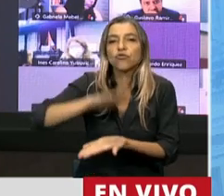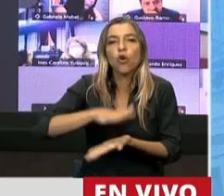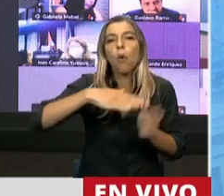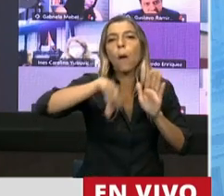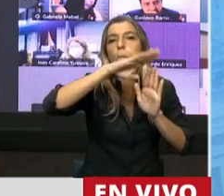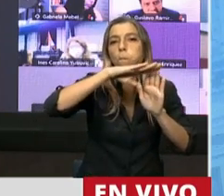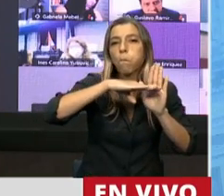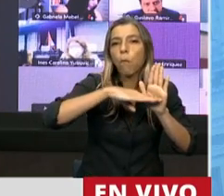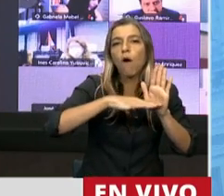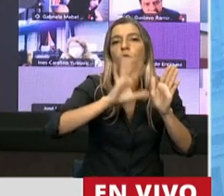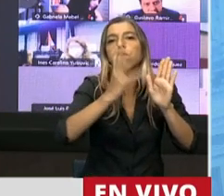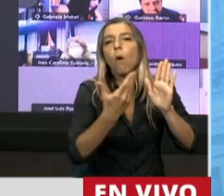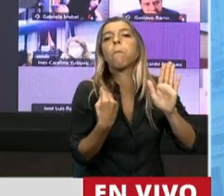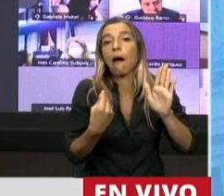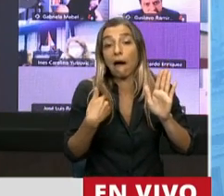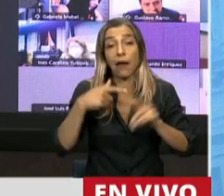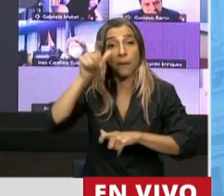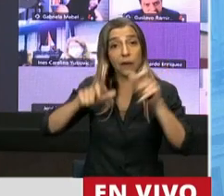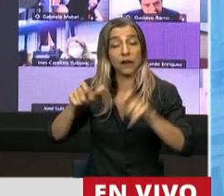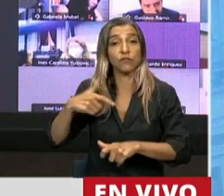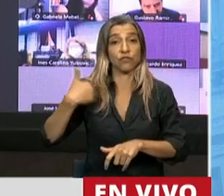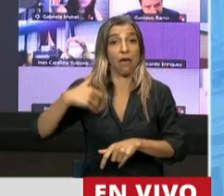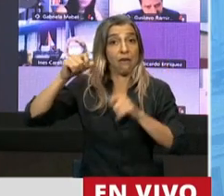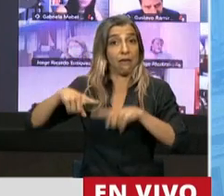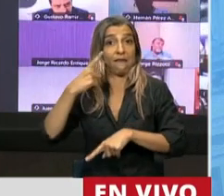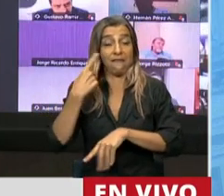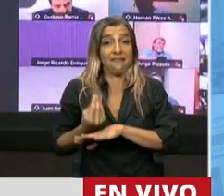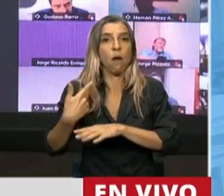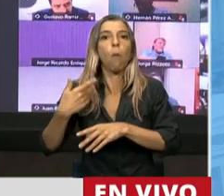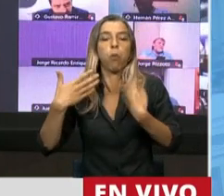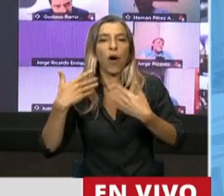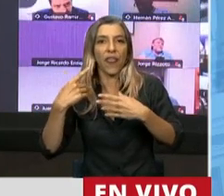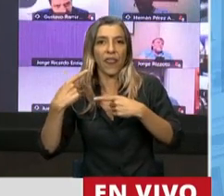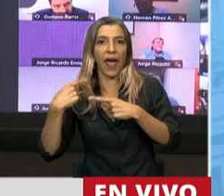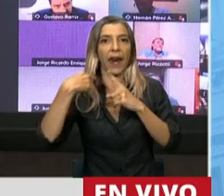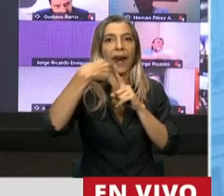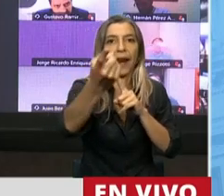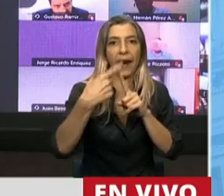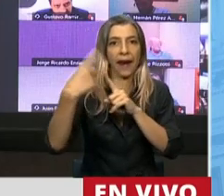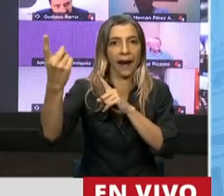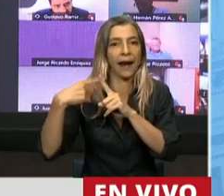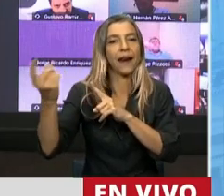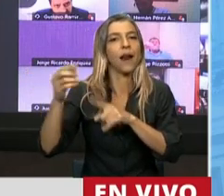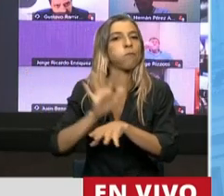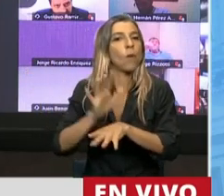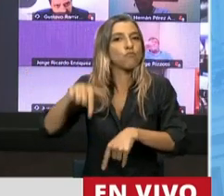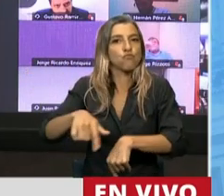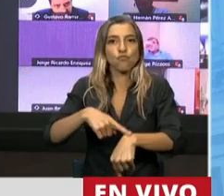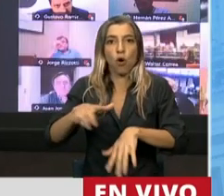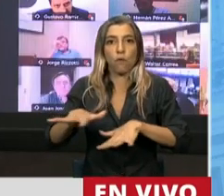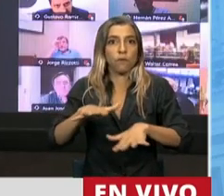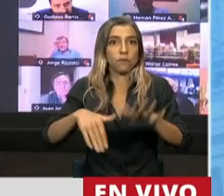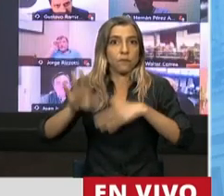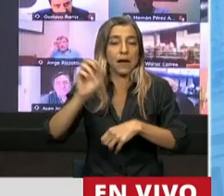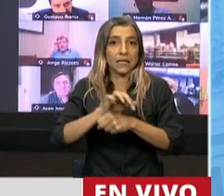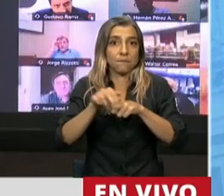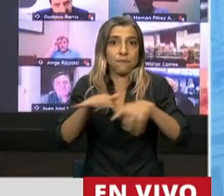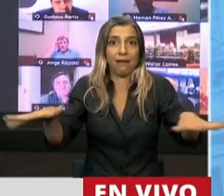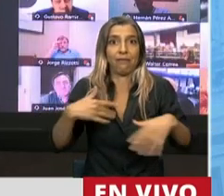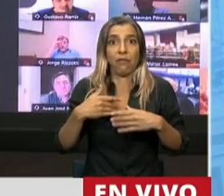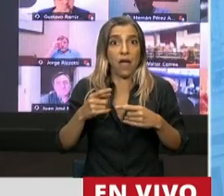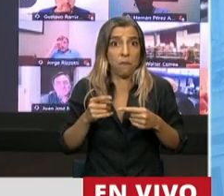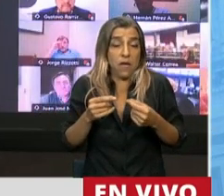para que los argentinos se puedan movilizar y tener algo de libertad en este contexto de pandemia que vivimos. Y